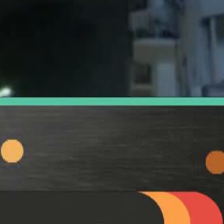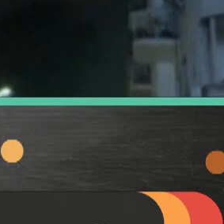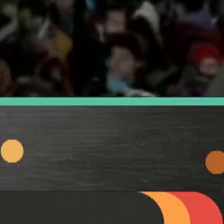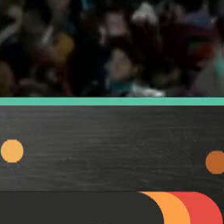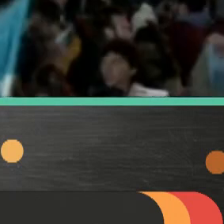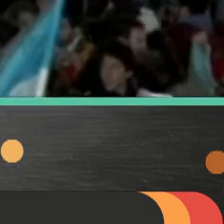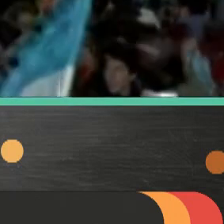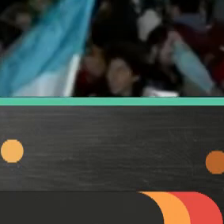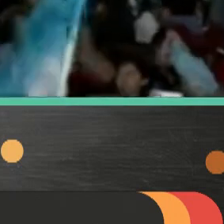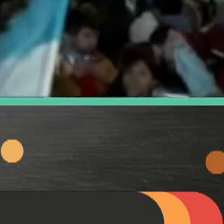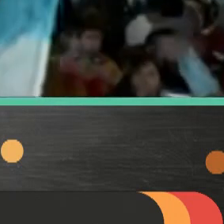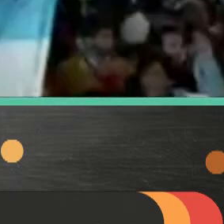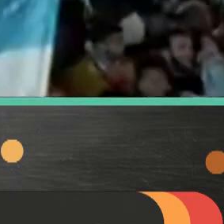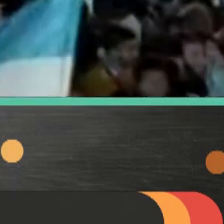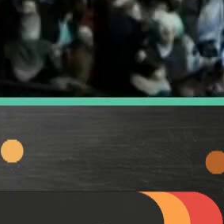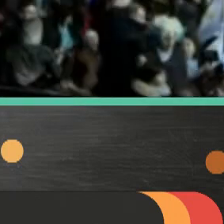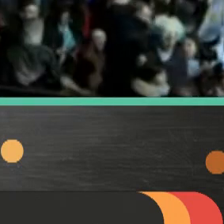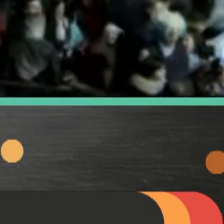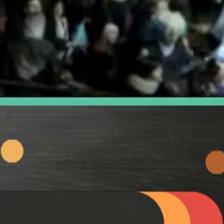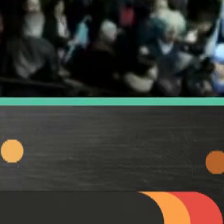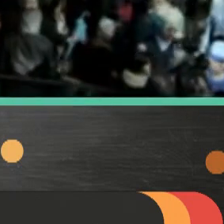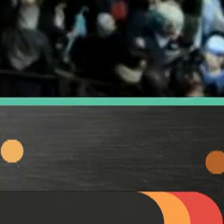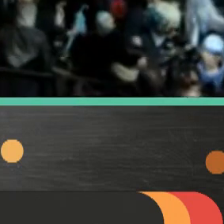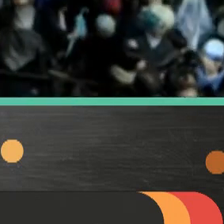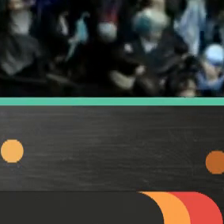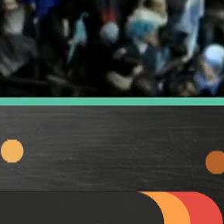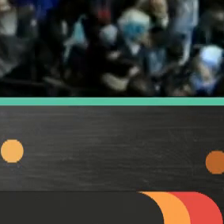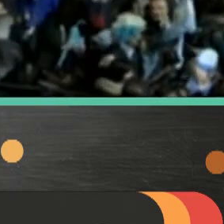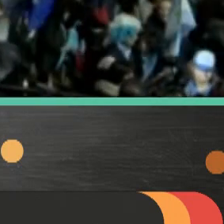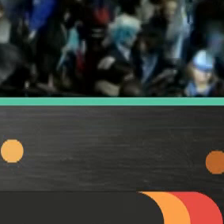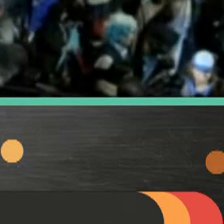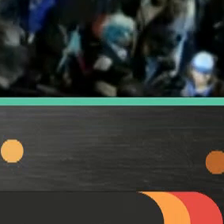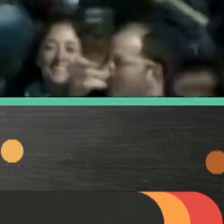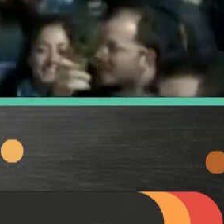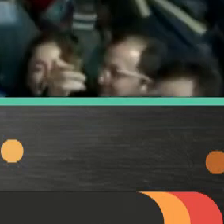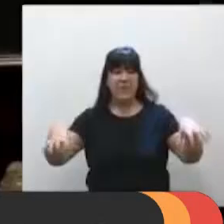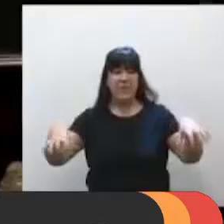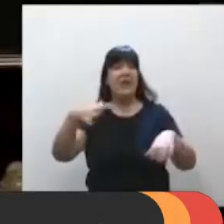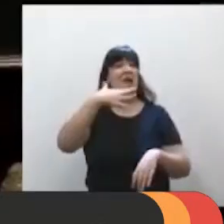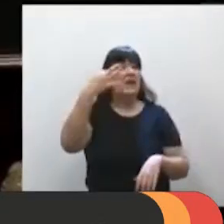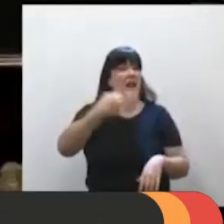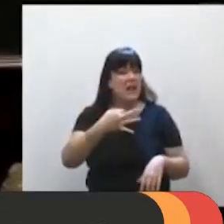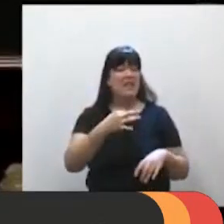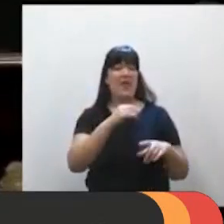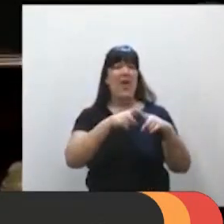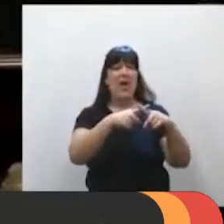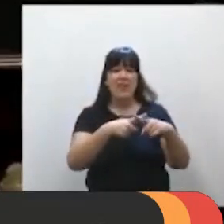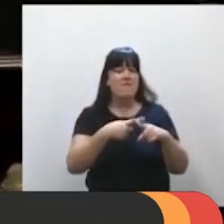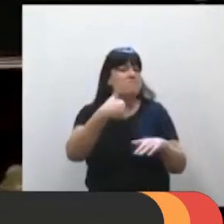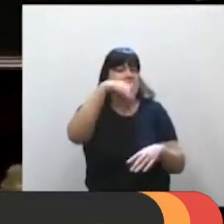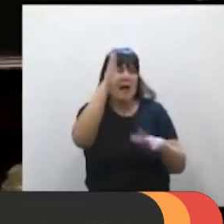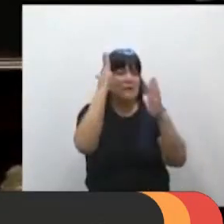algo sobre la dignidad de cada uno de los que ayer integró el Senado de la Nación. El centro del